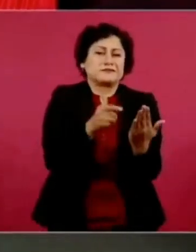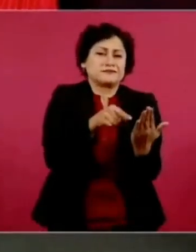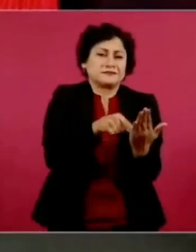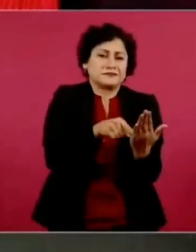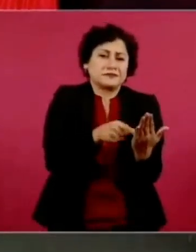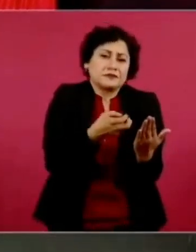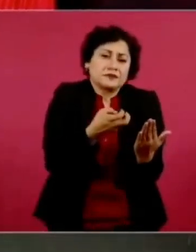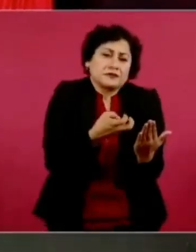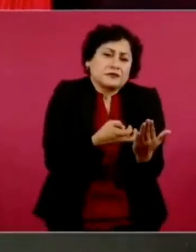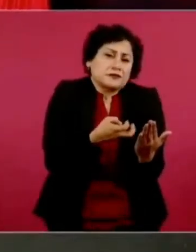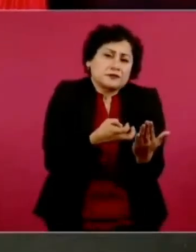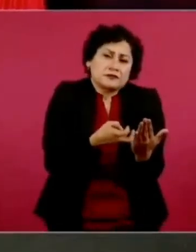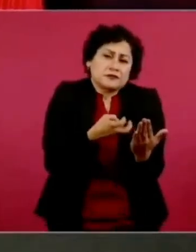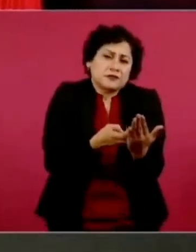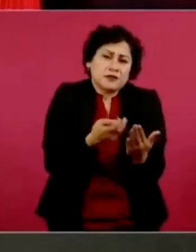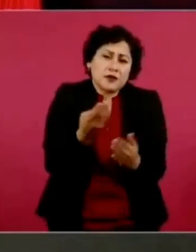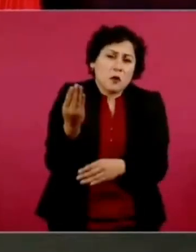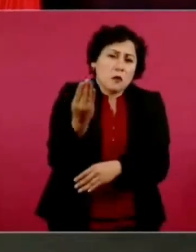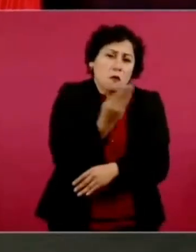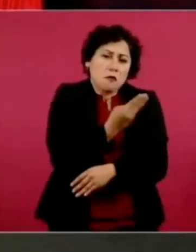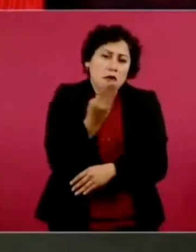laica.